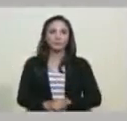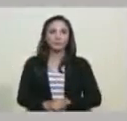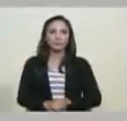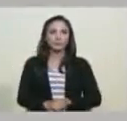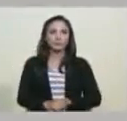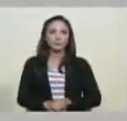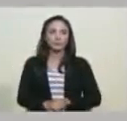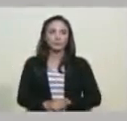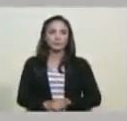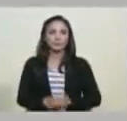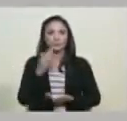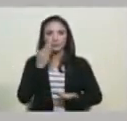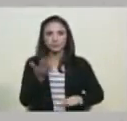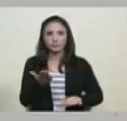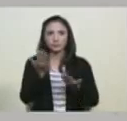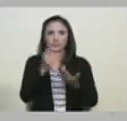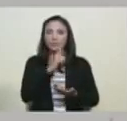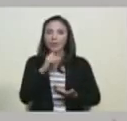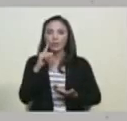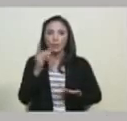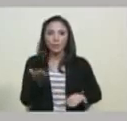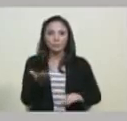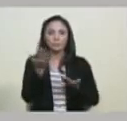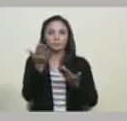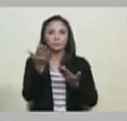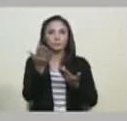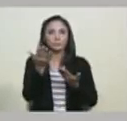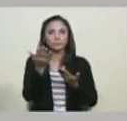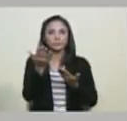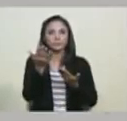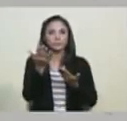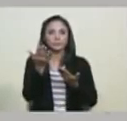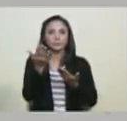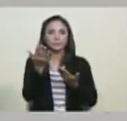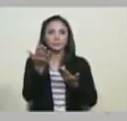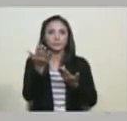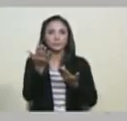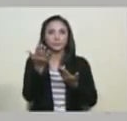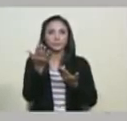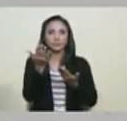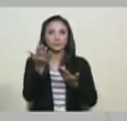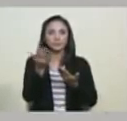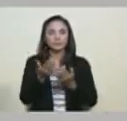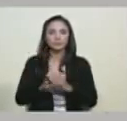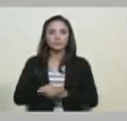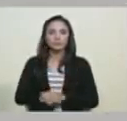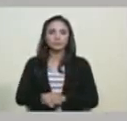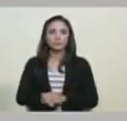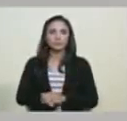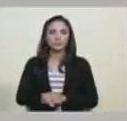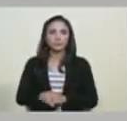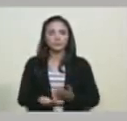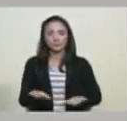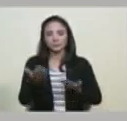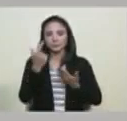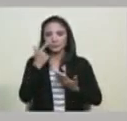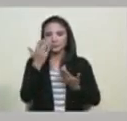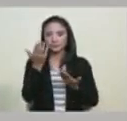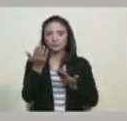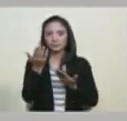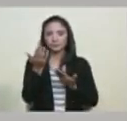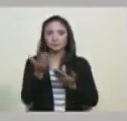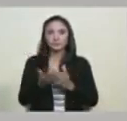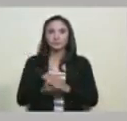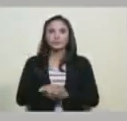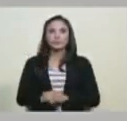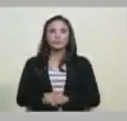Nombre completo. Ryder Alexander Ruso Márquez, alias Pico, protegido del gobierno saliente de